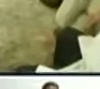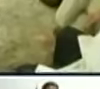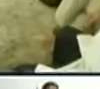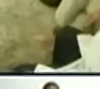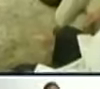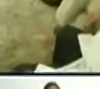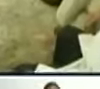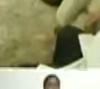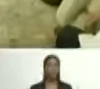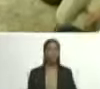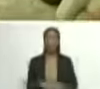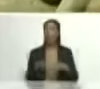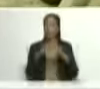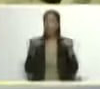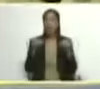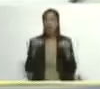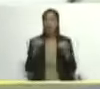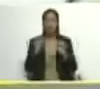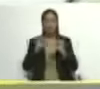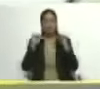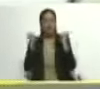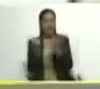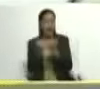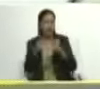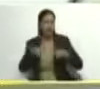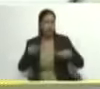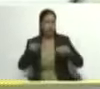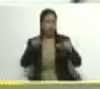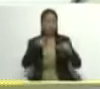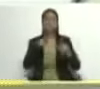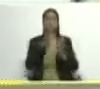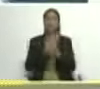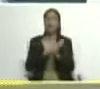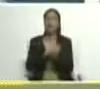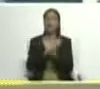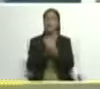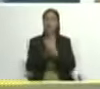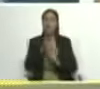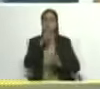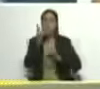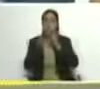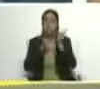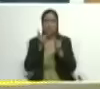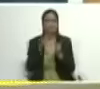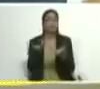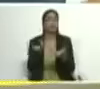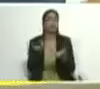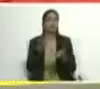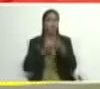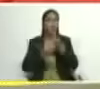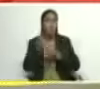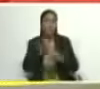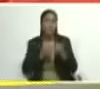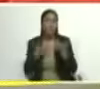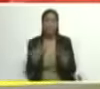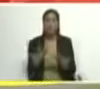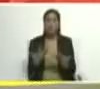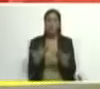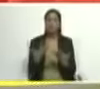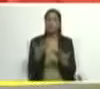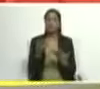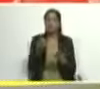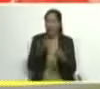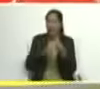en todos los campos de la geopolítica, de la economía, de las